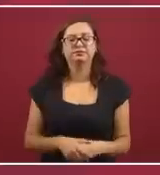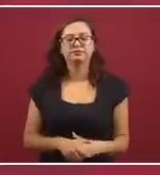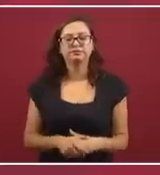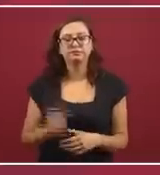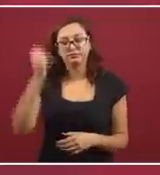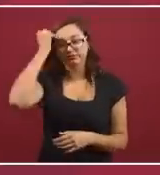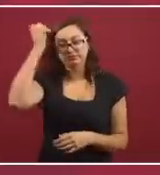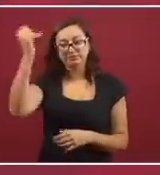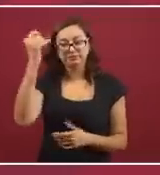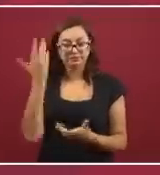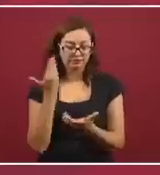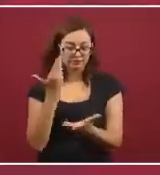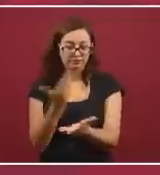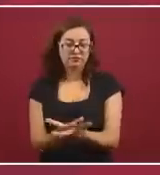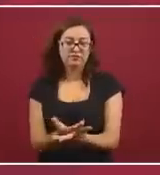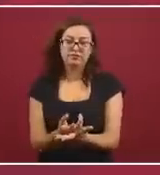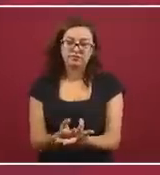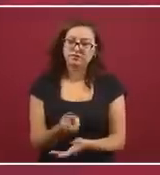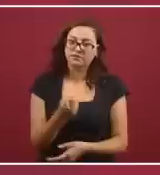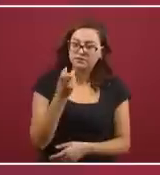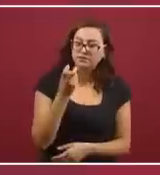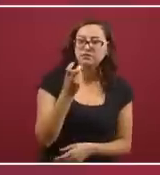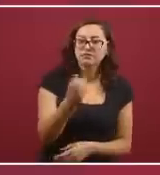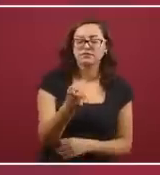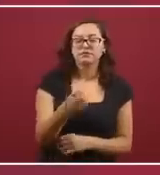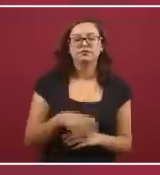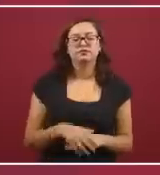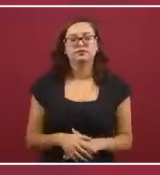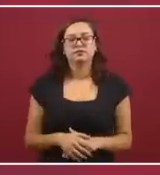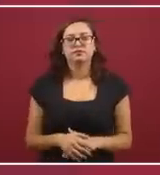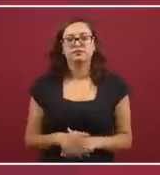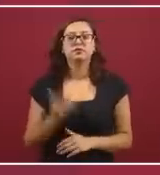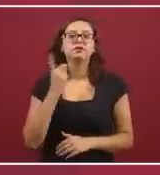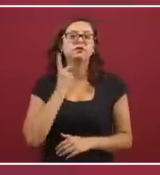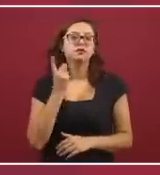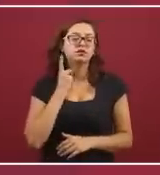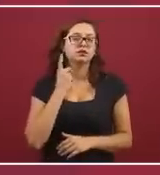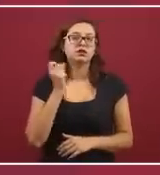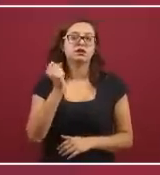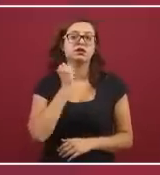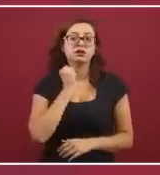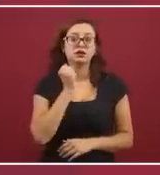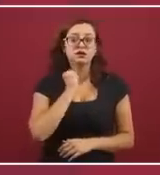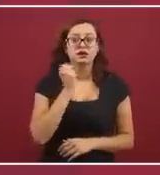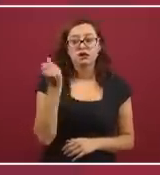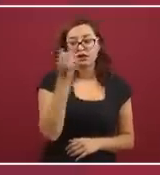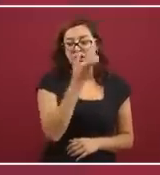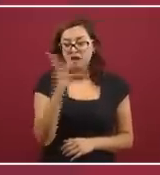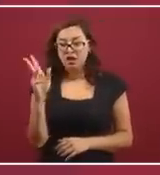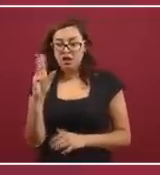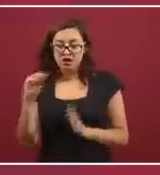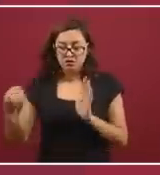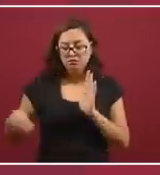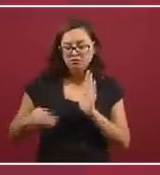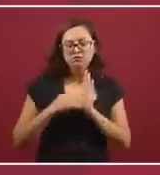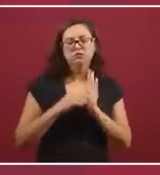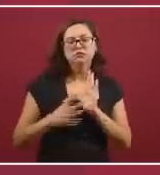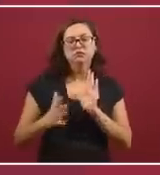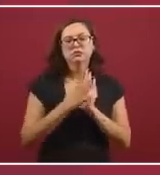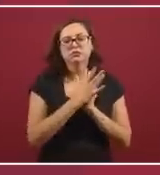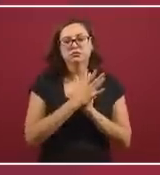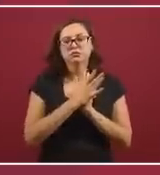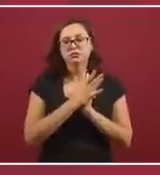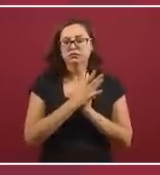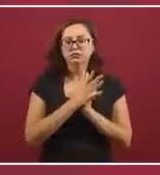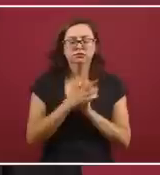fue en ese sentido porque los legisladores este pues en